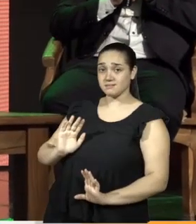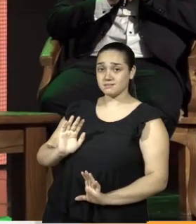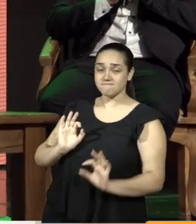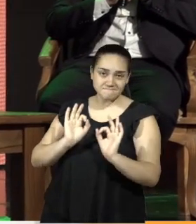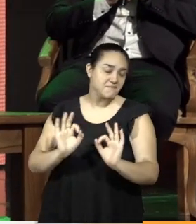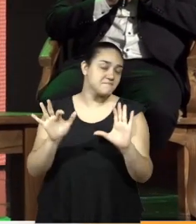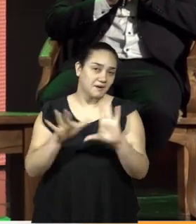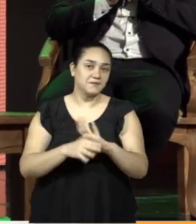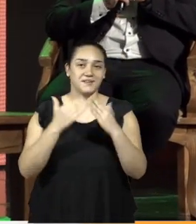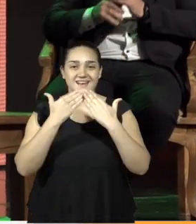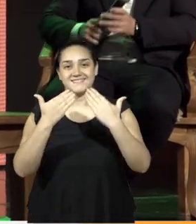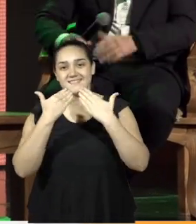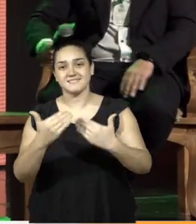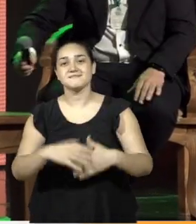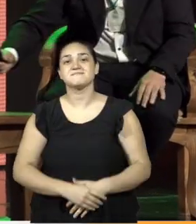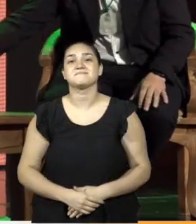Bien, perfecto, gracias. Gracias.